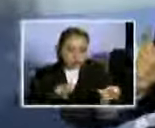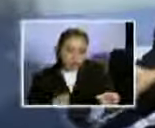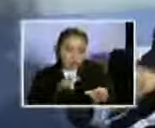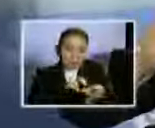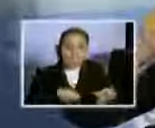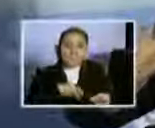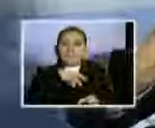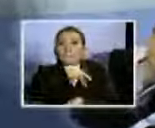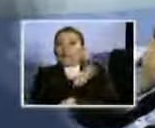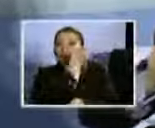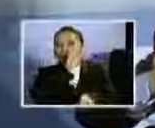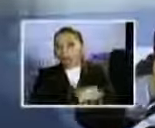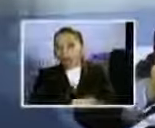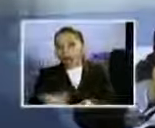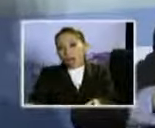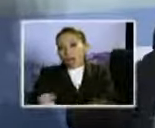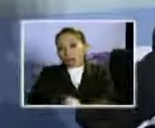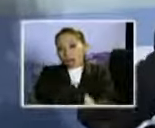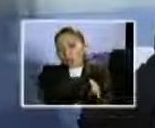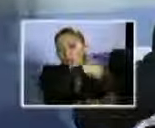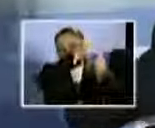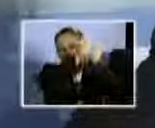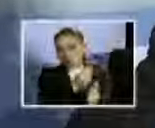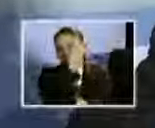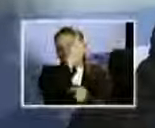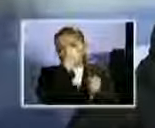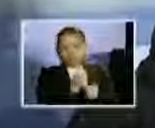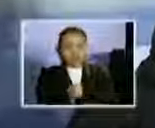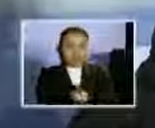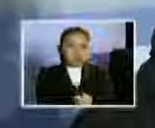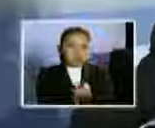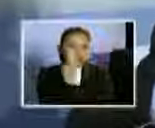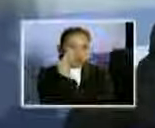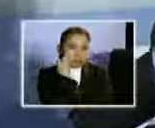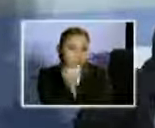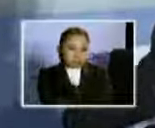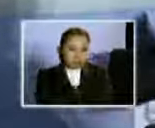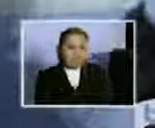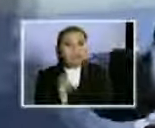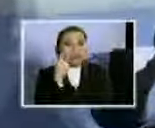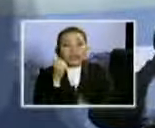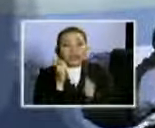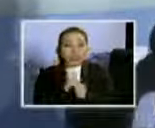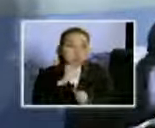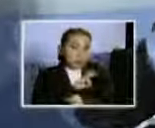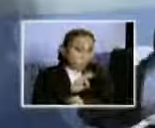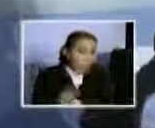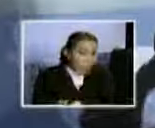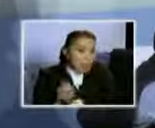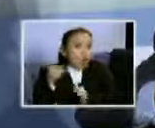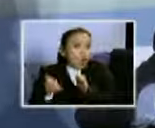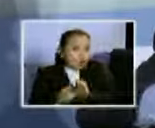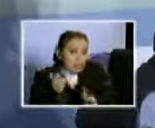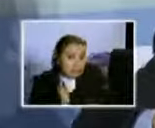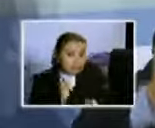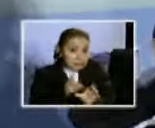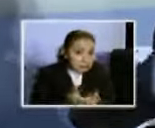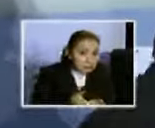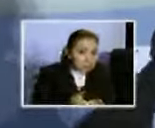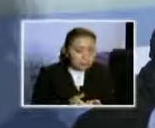con términos más largos de mandato, 2 años es muy poco, y con la posibilidad de reelección